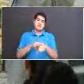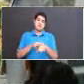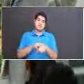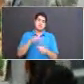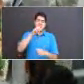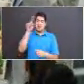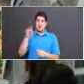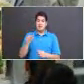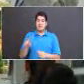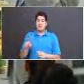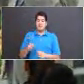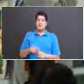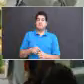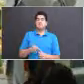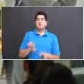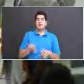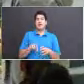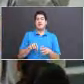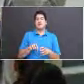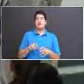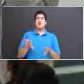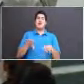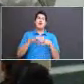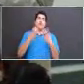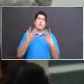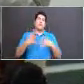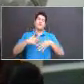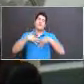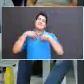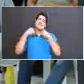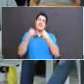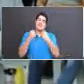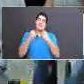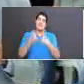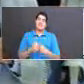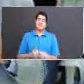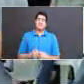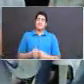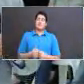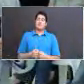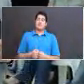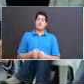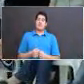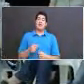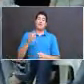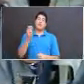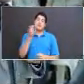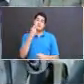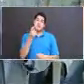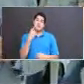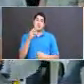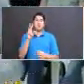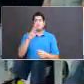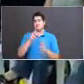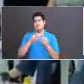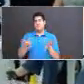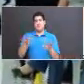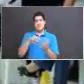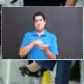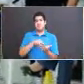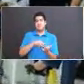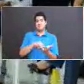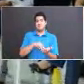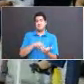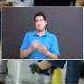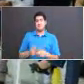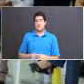pregunta del millón de dólares es, ¿cómo se sanaron los del placebo si tenían, si la sustancia era